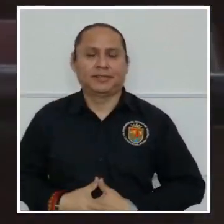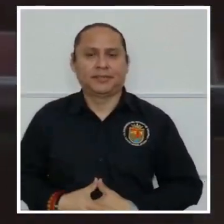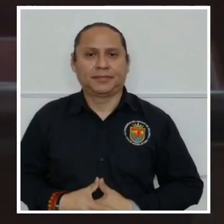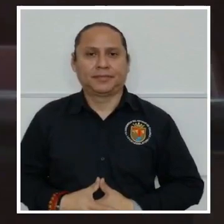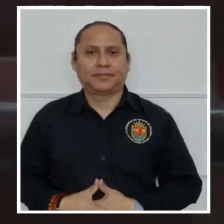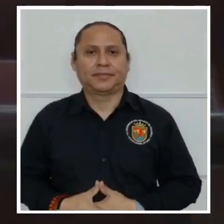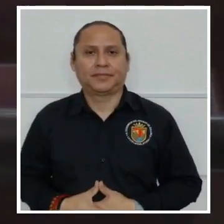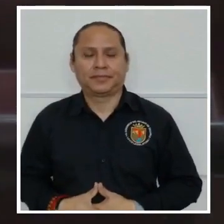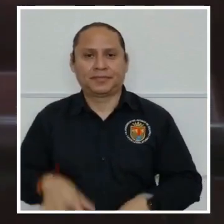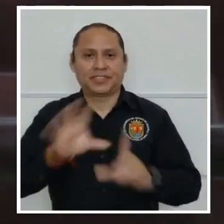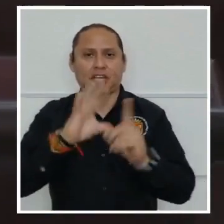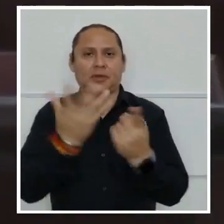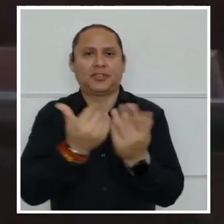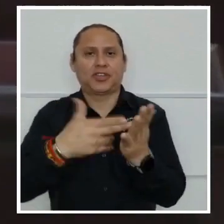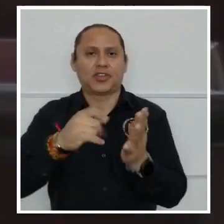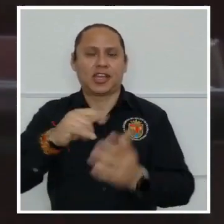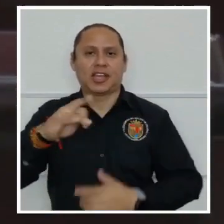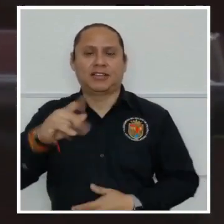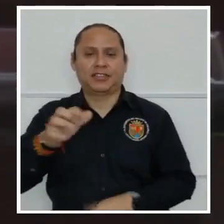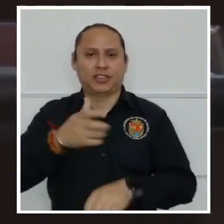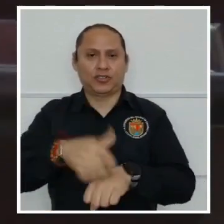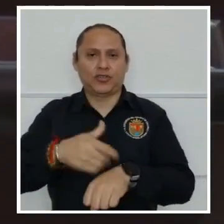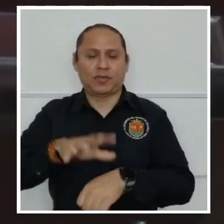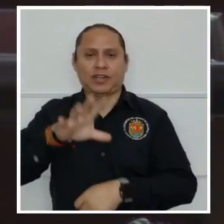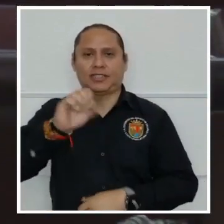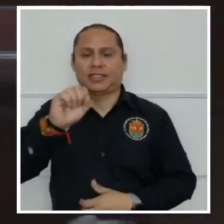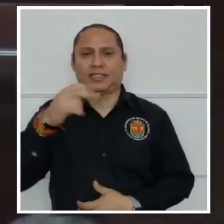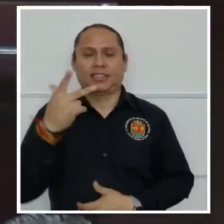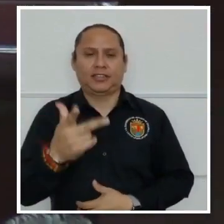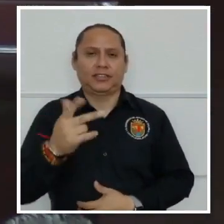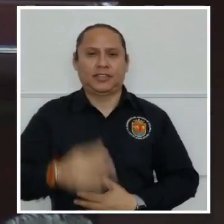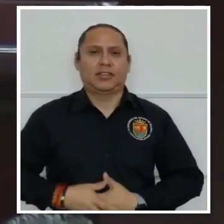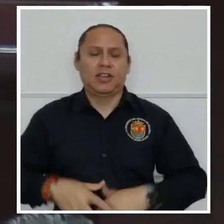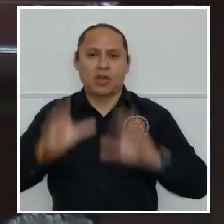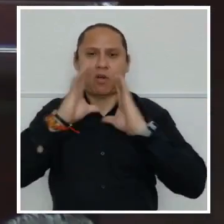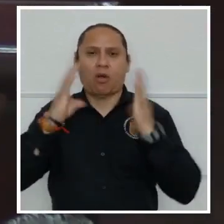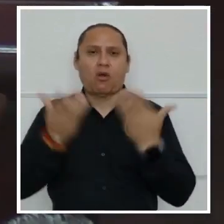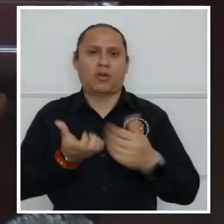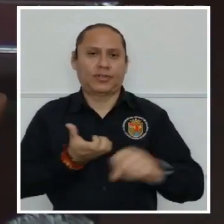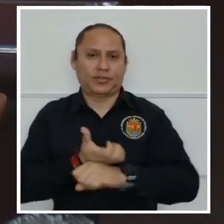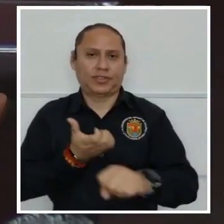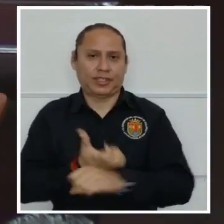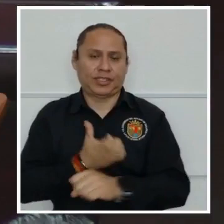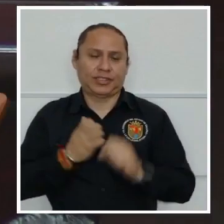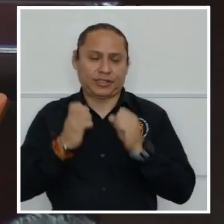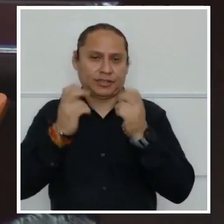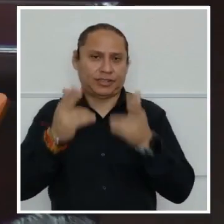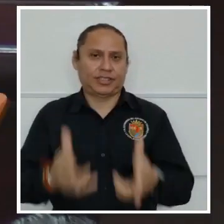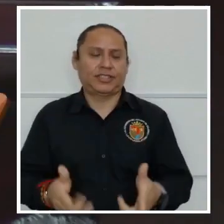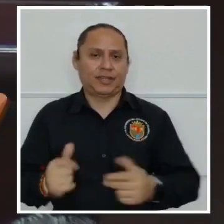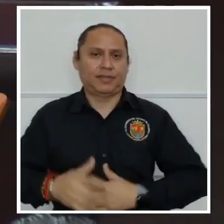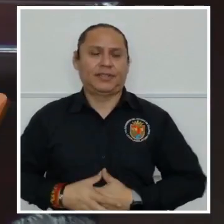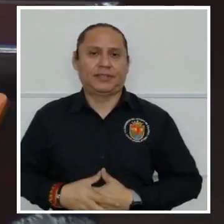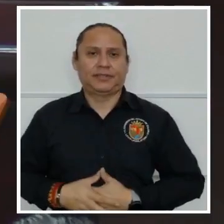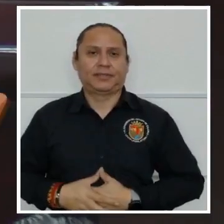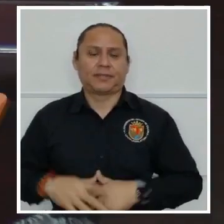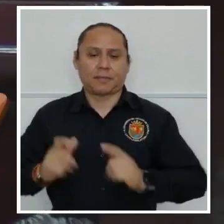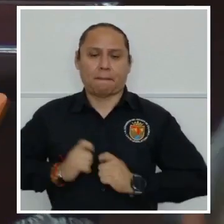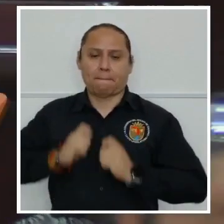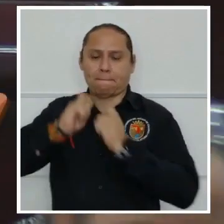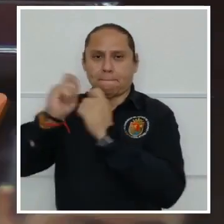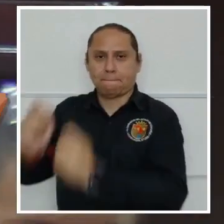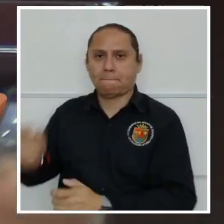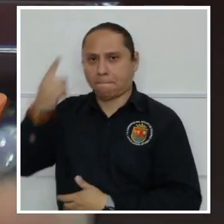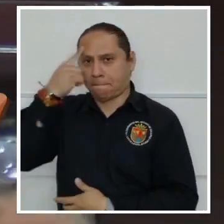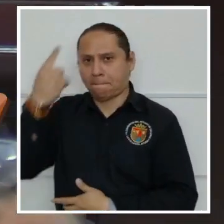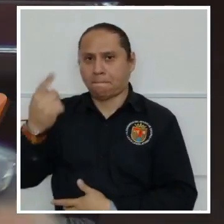presidenta. A la Comisión de Hacienda de la 68ª Legislatura del Honorable Congreso del Estado de Chiapas le